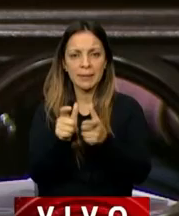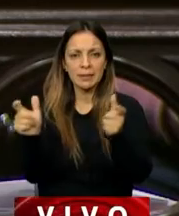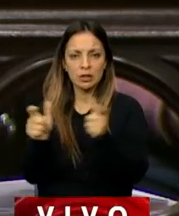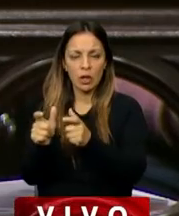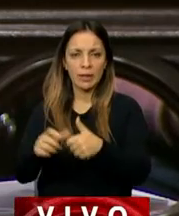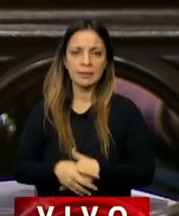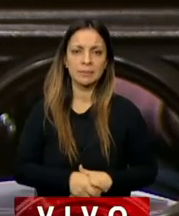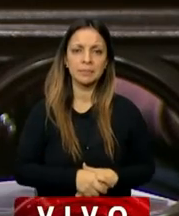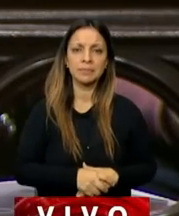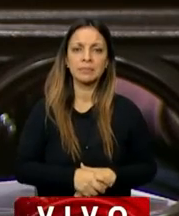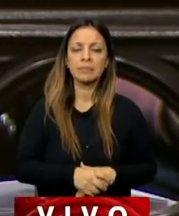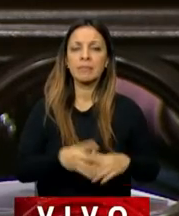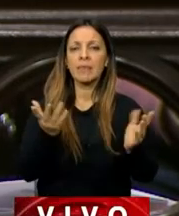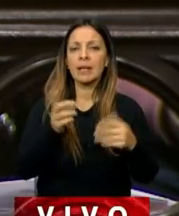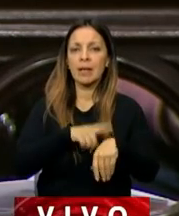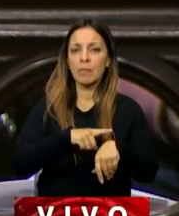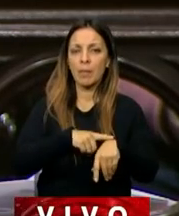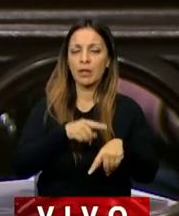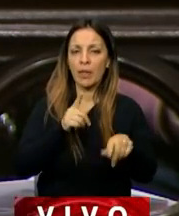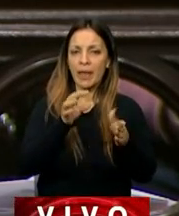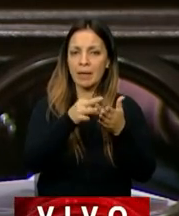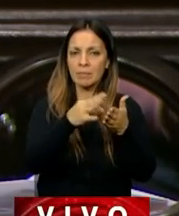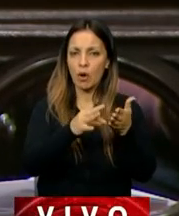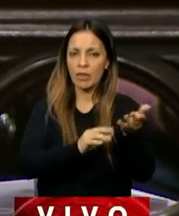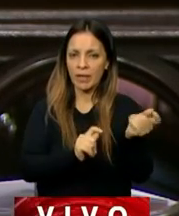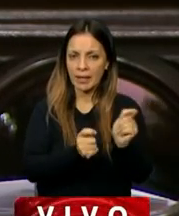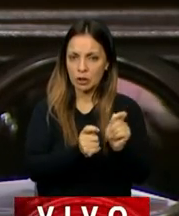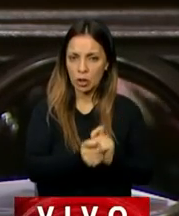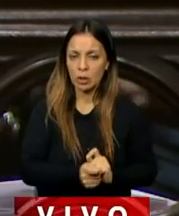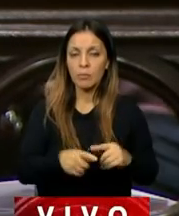no estuvo girada cuando se modificó. Por eso